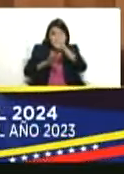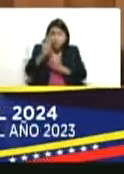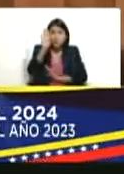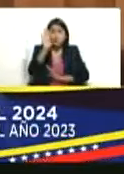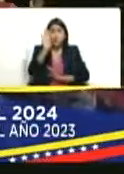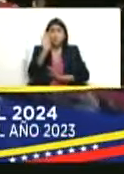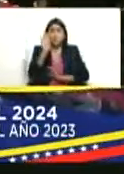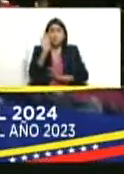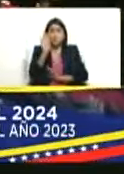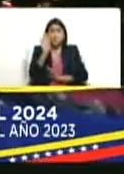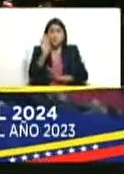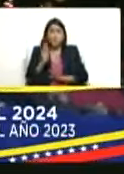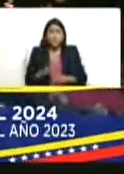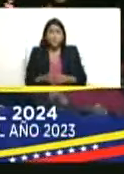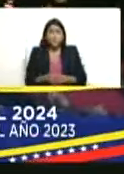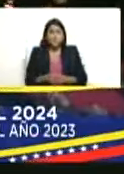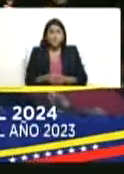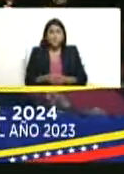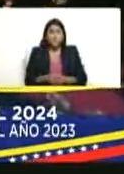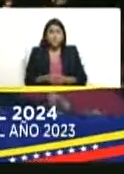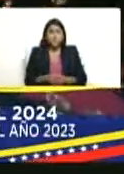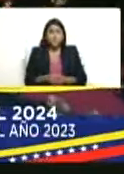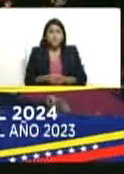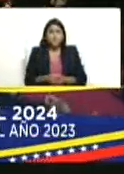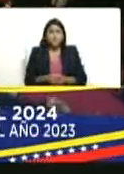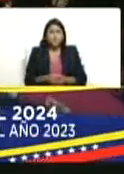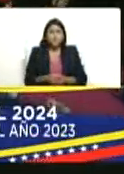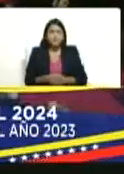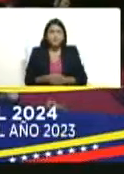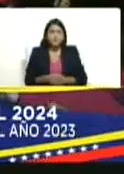para avanzar, para crecer.